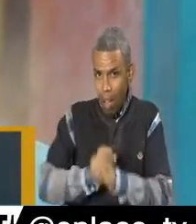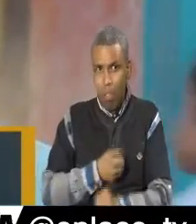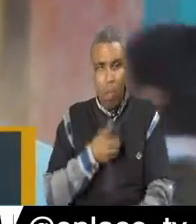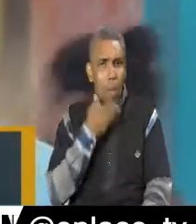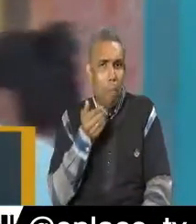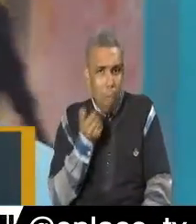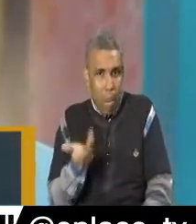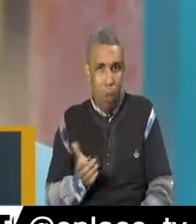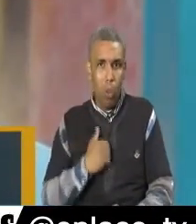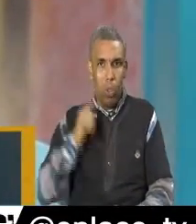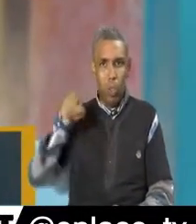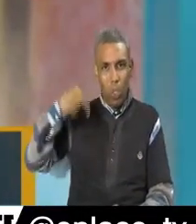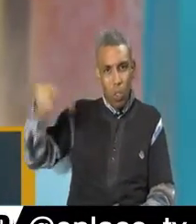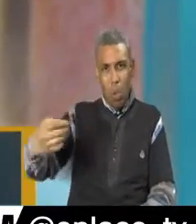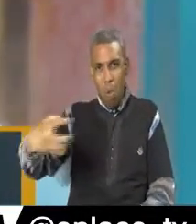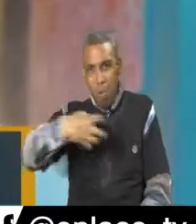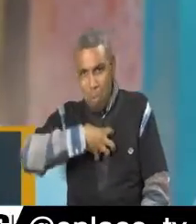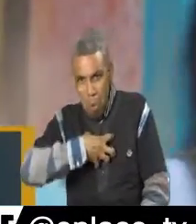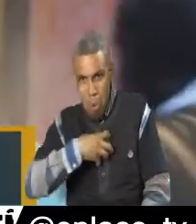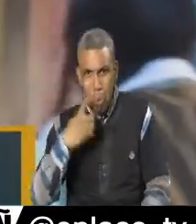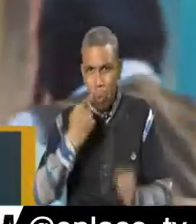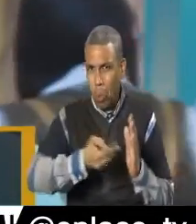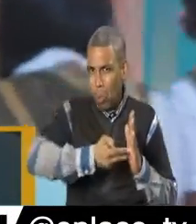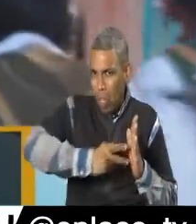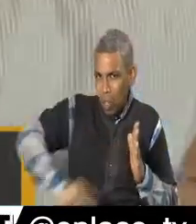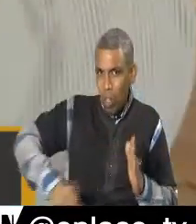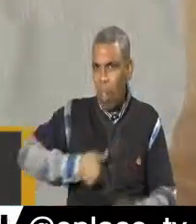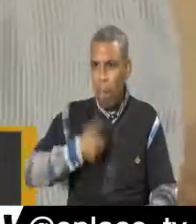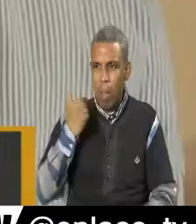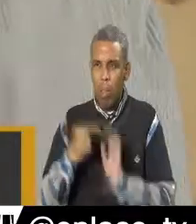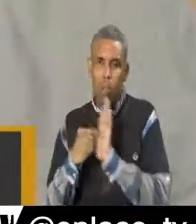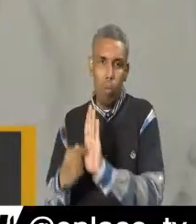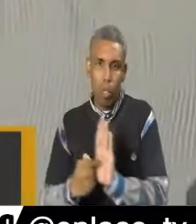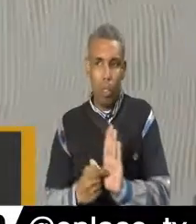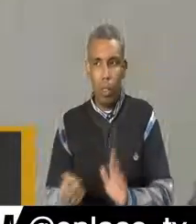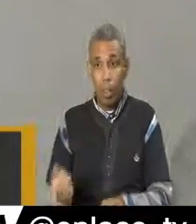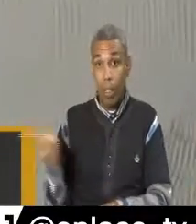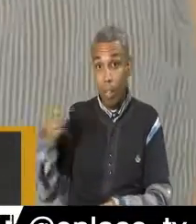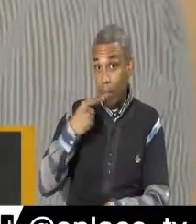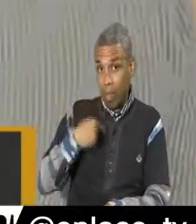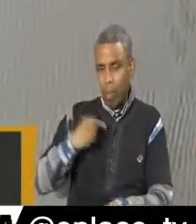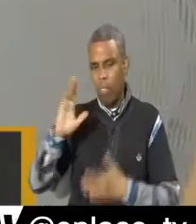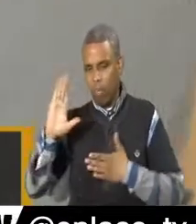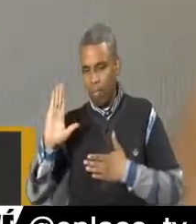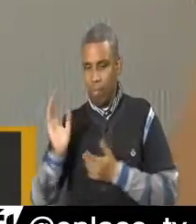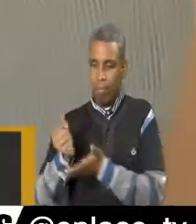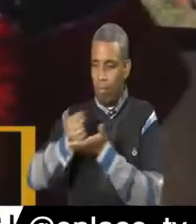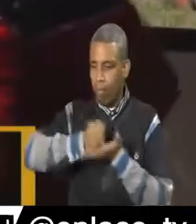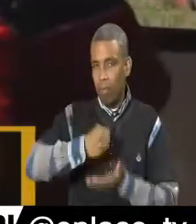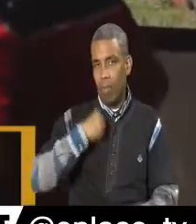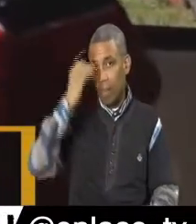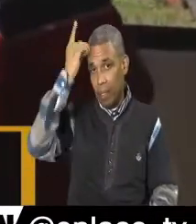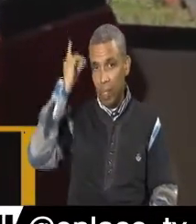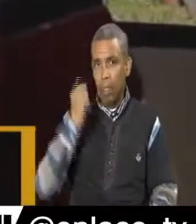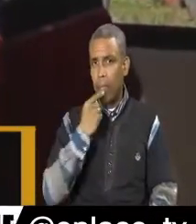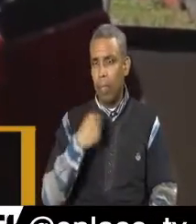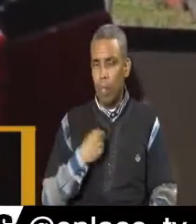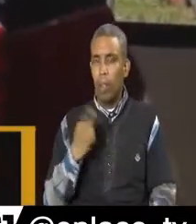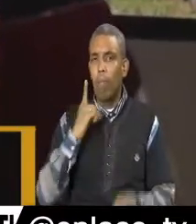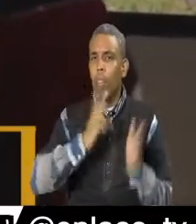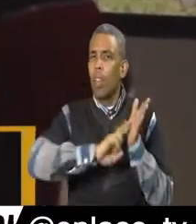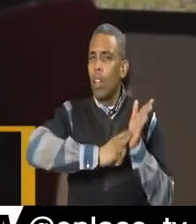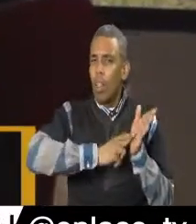campeonato mundial a demostrar que somos los mejores en Barranca Bermeja. Seguido a este, colegios como el Castillo, Real de Mares,